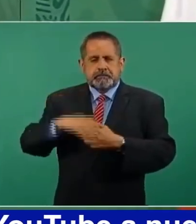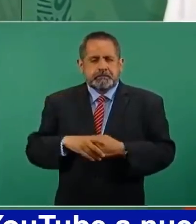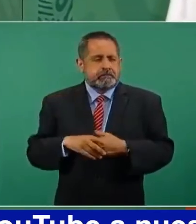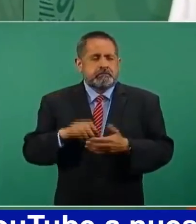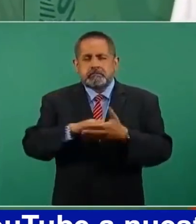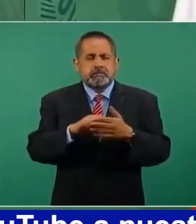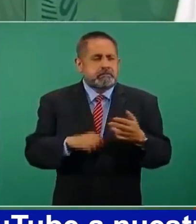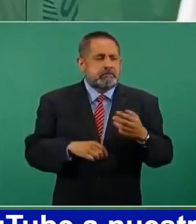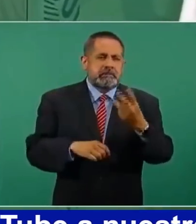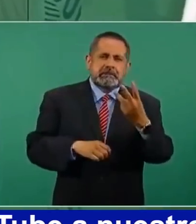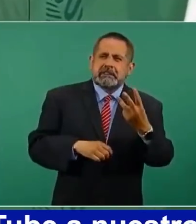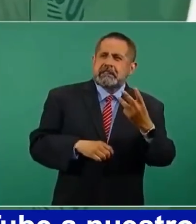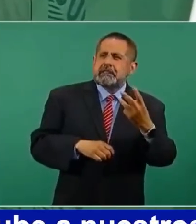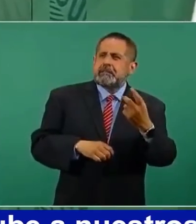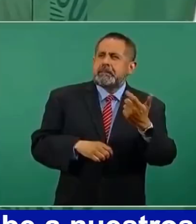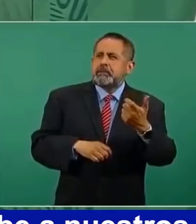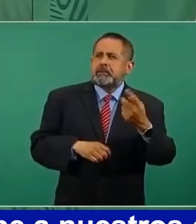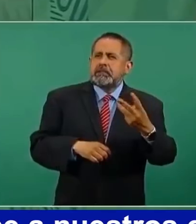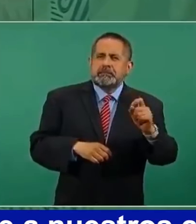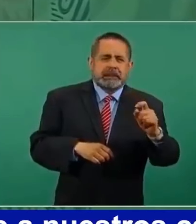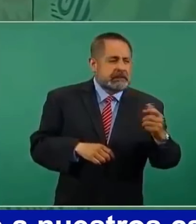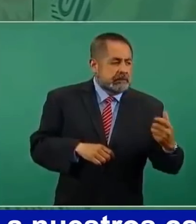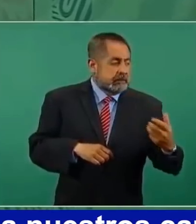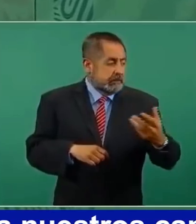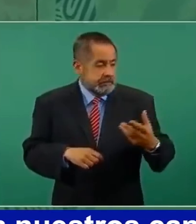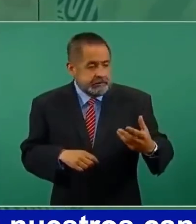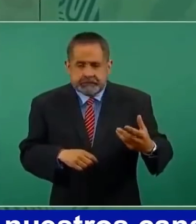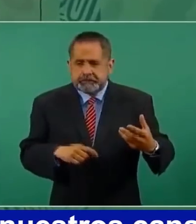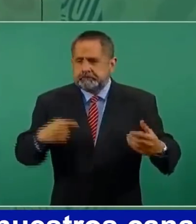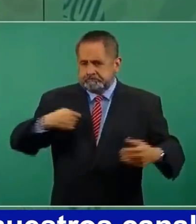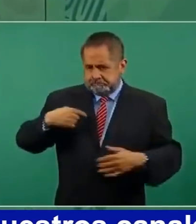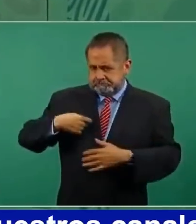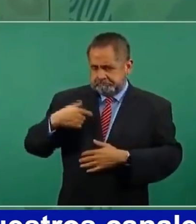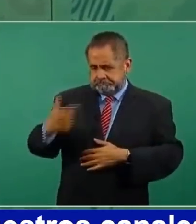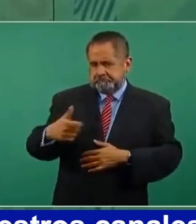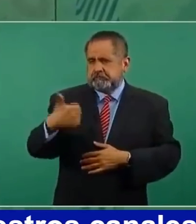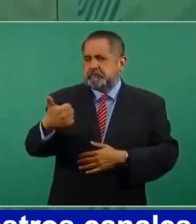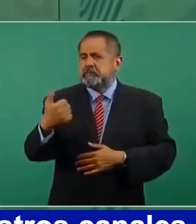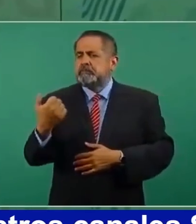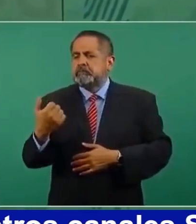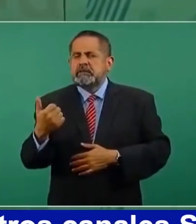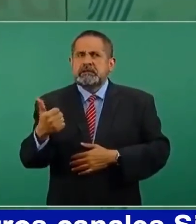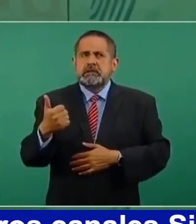pesos, 3.20 y ahora casi 6 pesos,